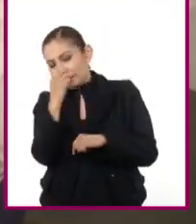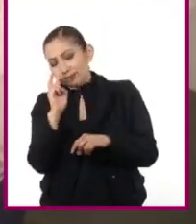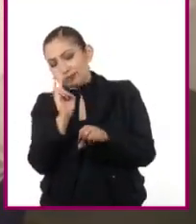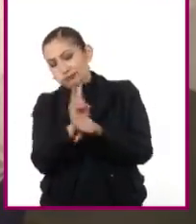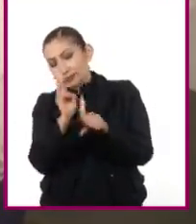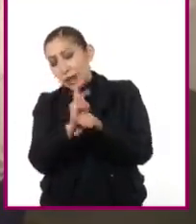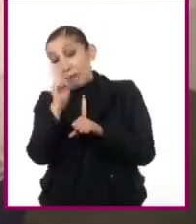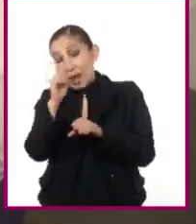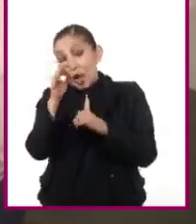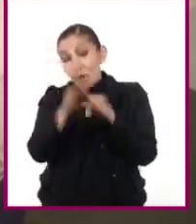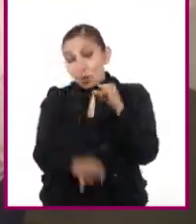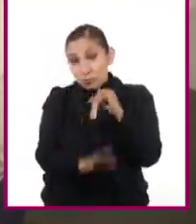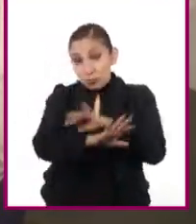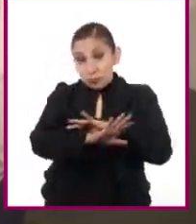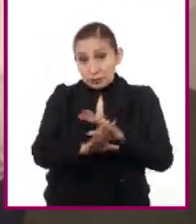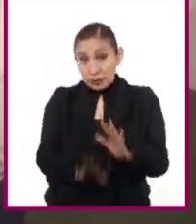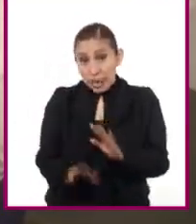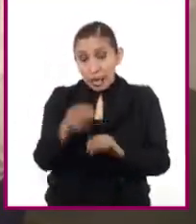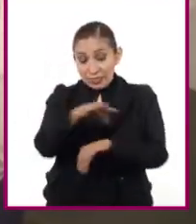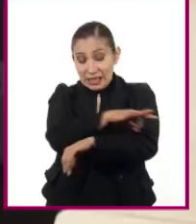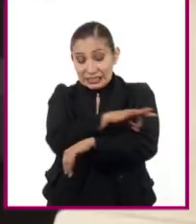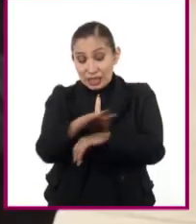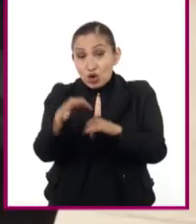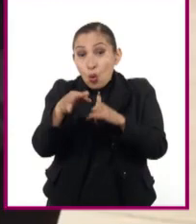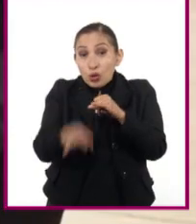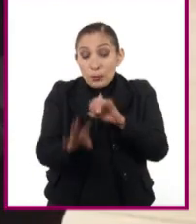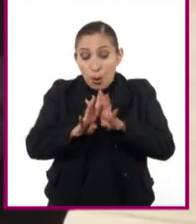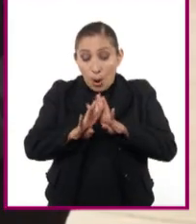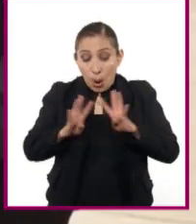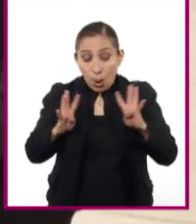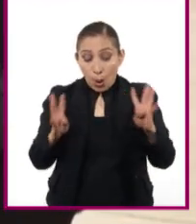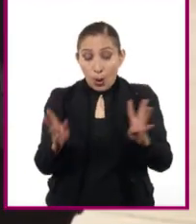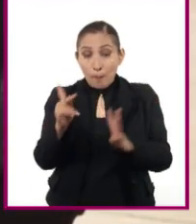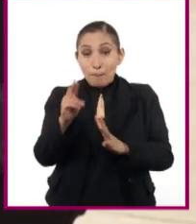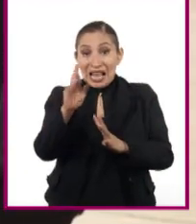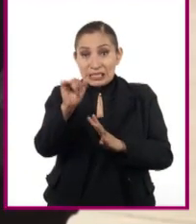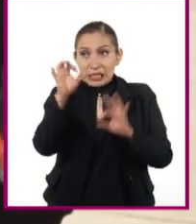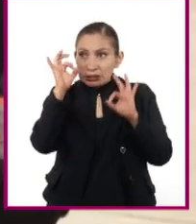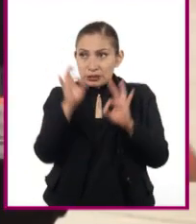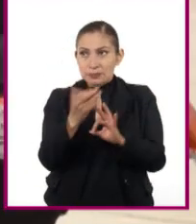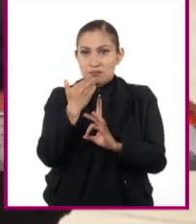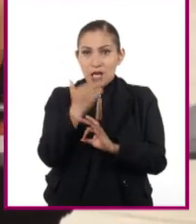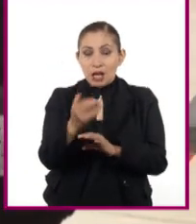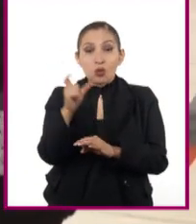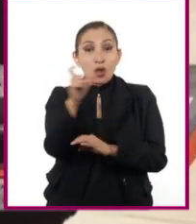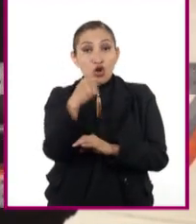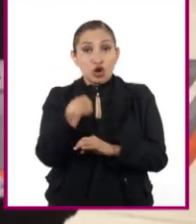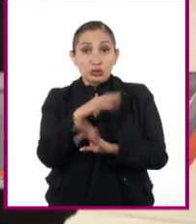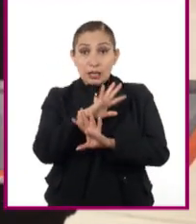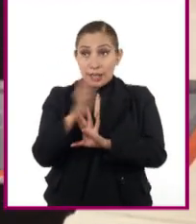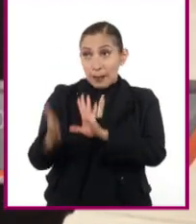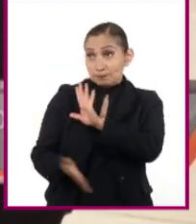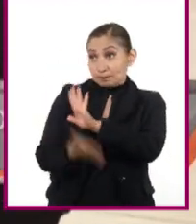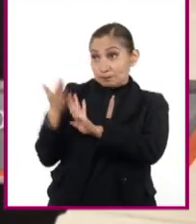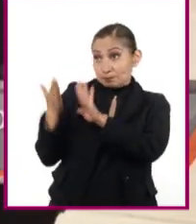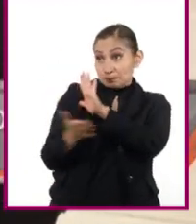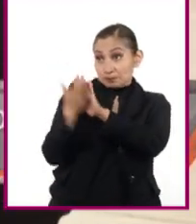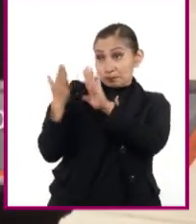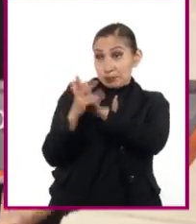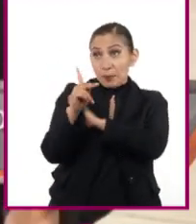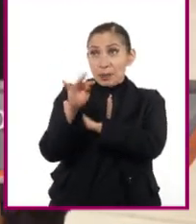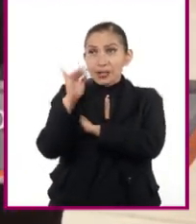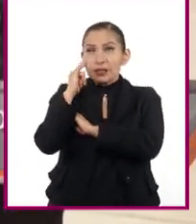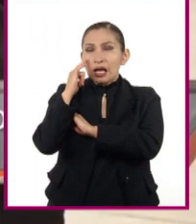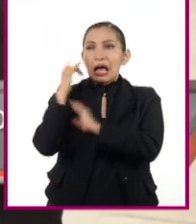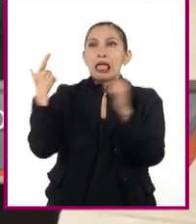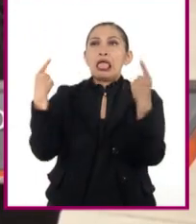de observar para que al final de cuentas el diseño final sea el adecuado, es decir, cuando se esté construyendo no tengan